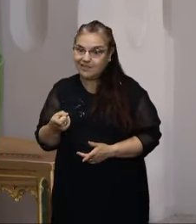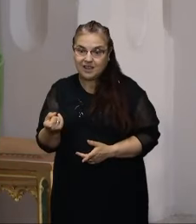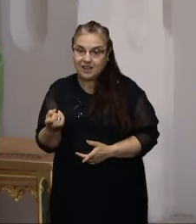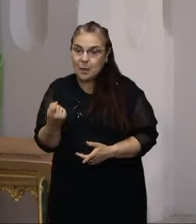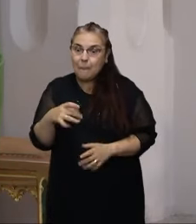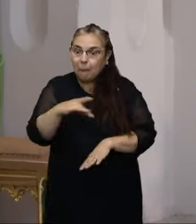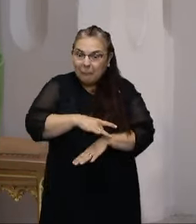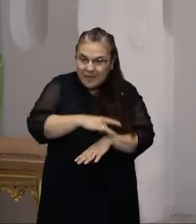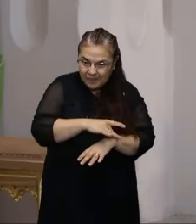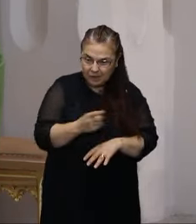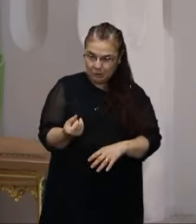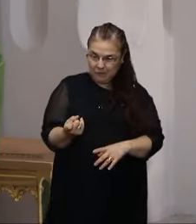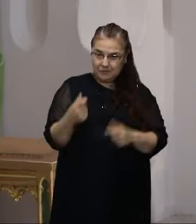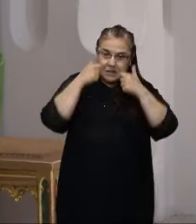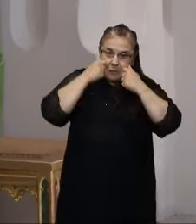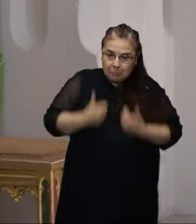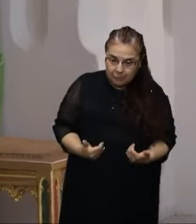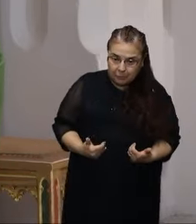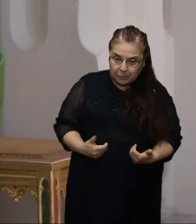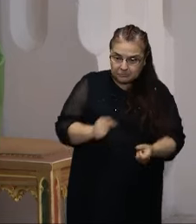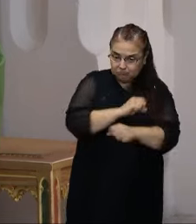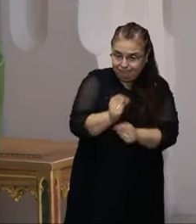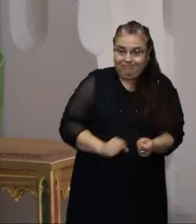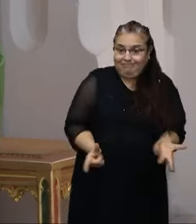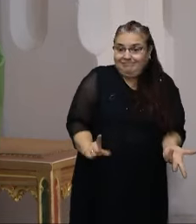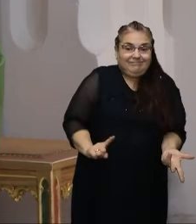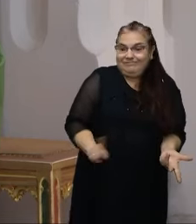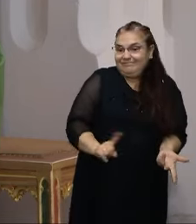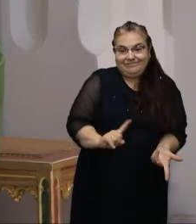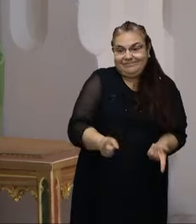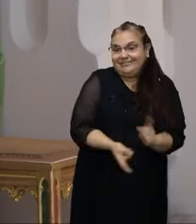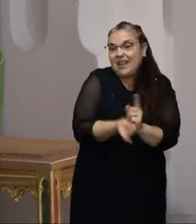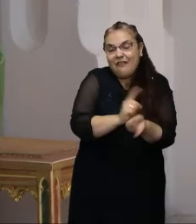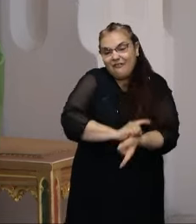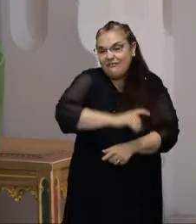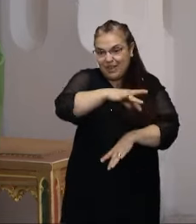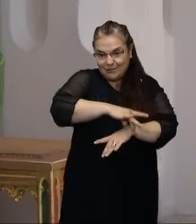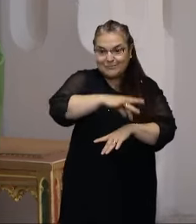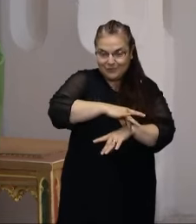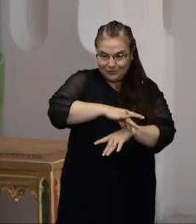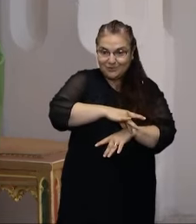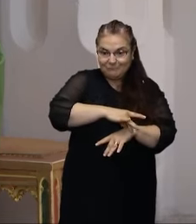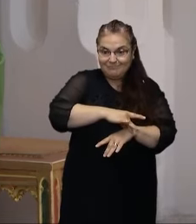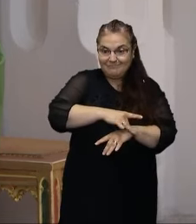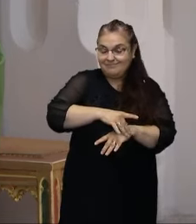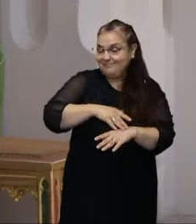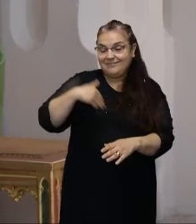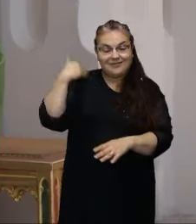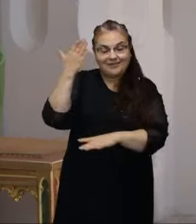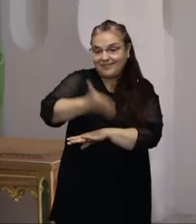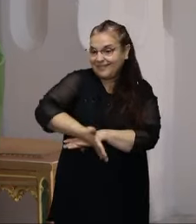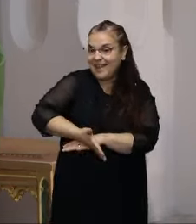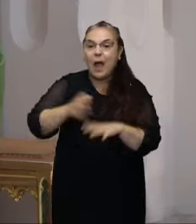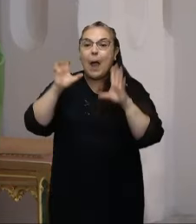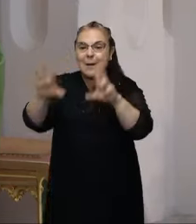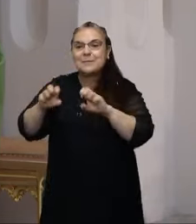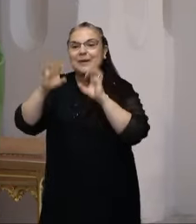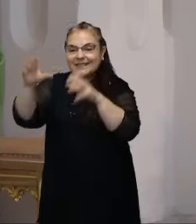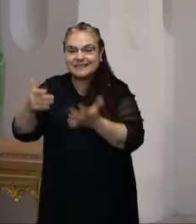de médico los sanos, sino los enfermos. Andad, aprended lo que